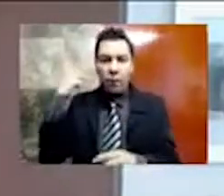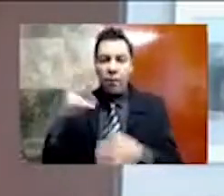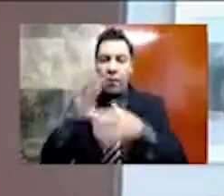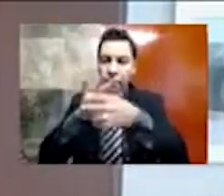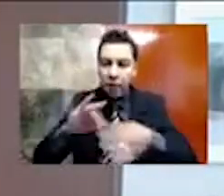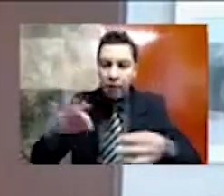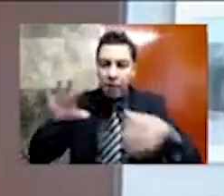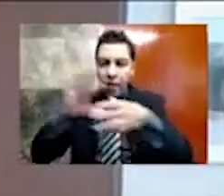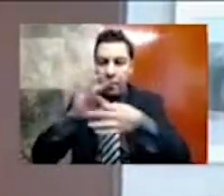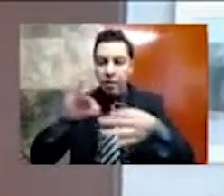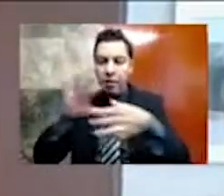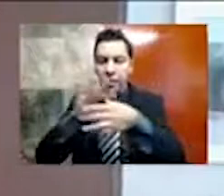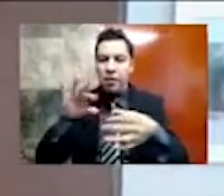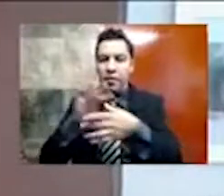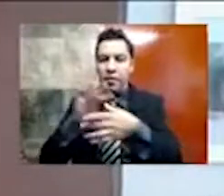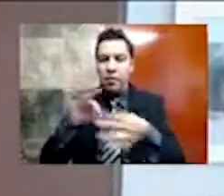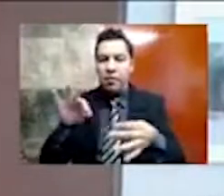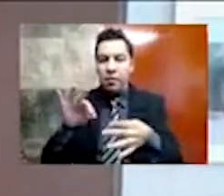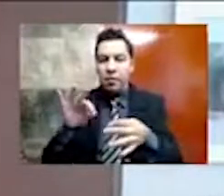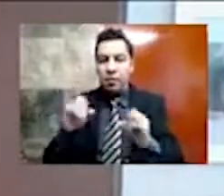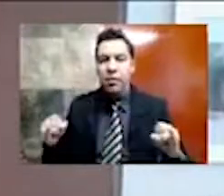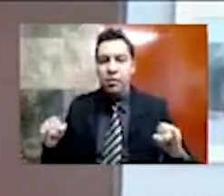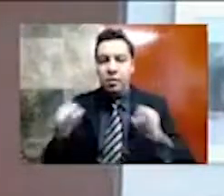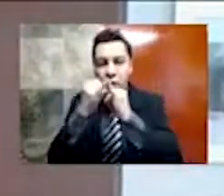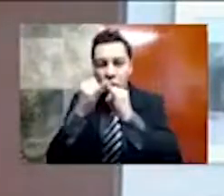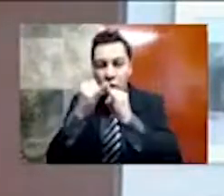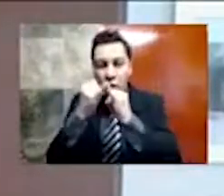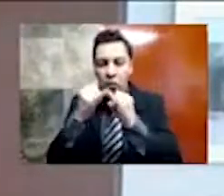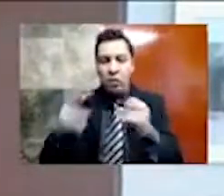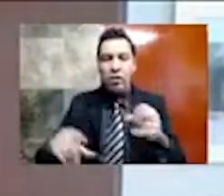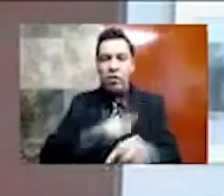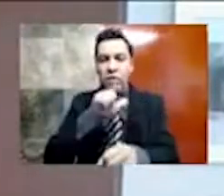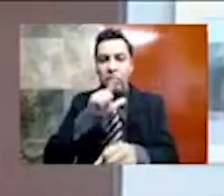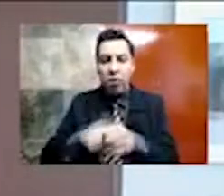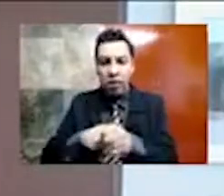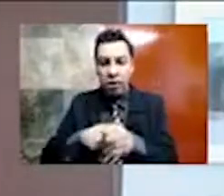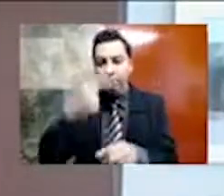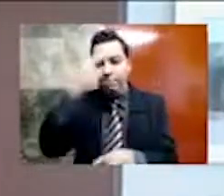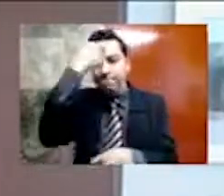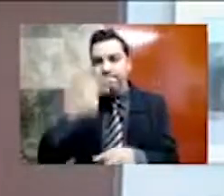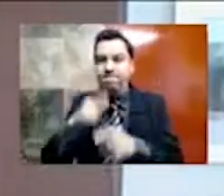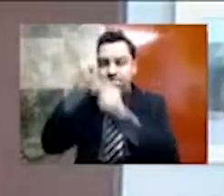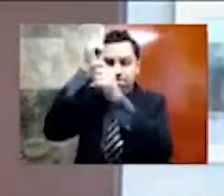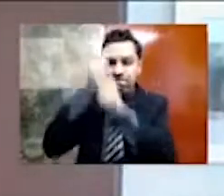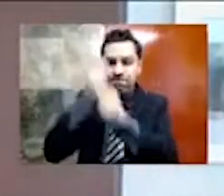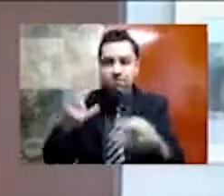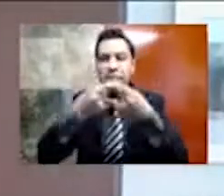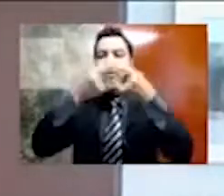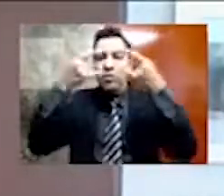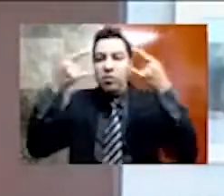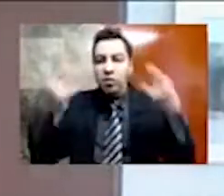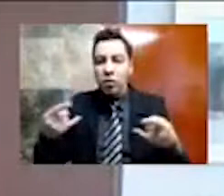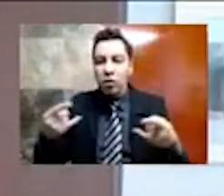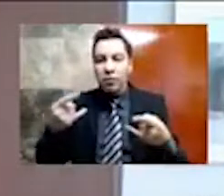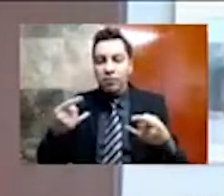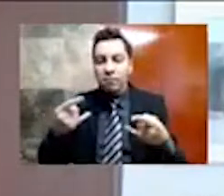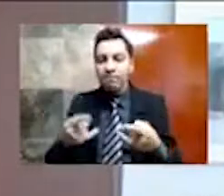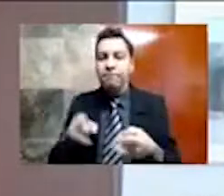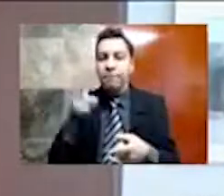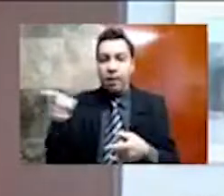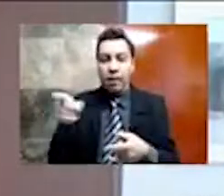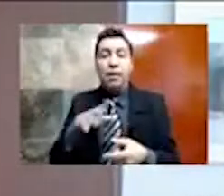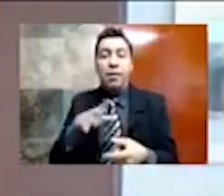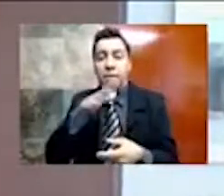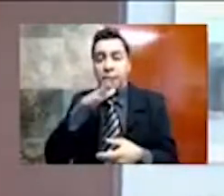titular del Consejo Nacional de Monumentos Históricos. Asimismo, autor de numerosos libros y artículos sobre antropología e historia.